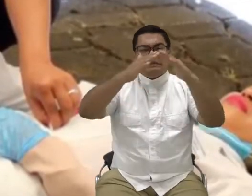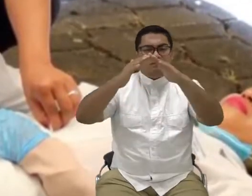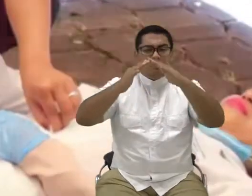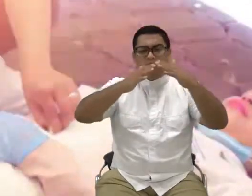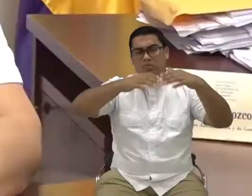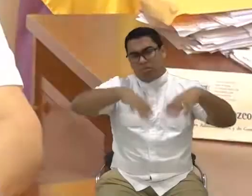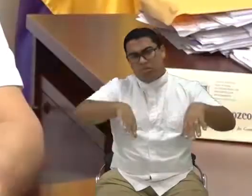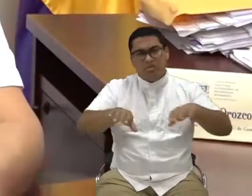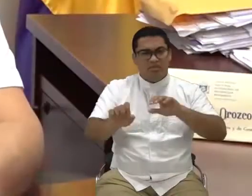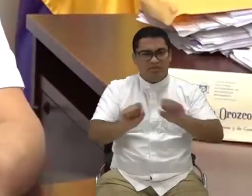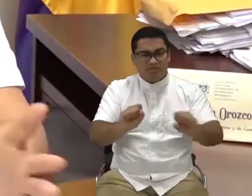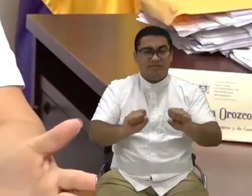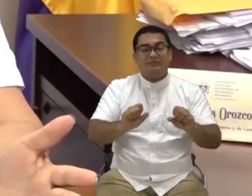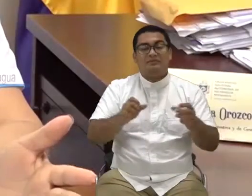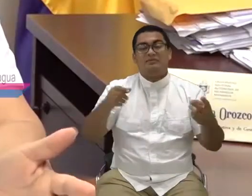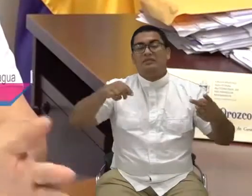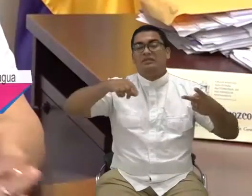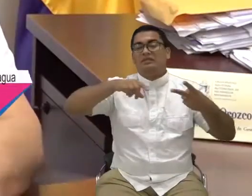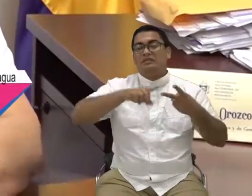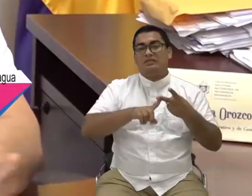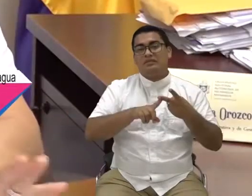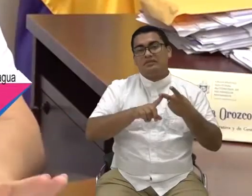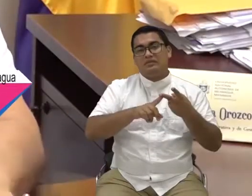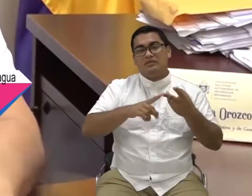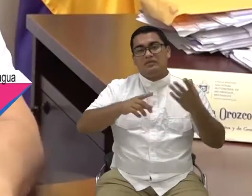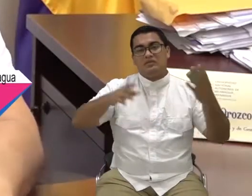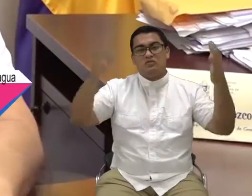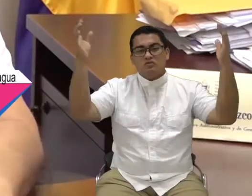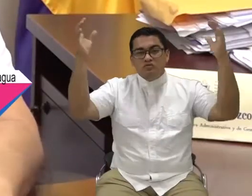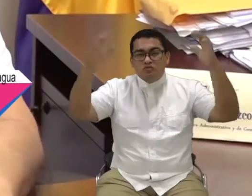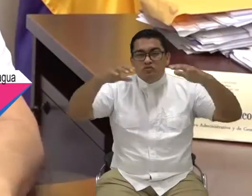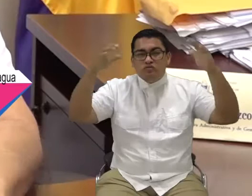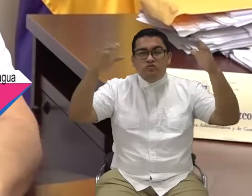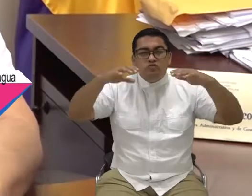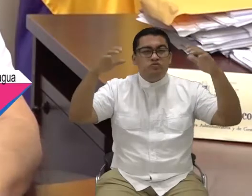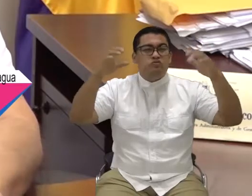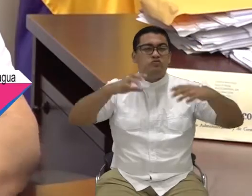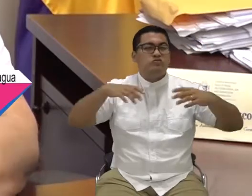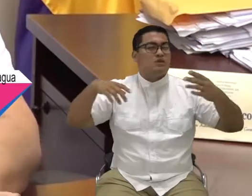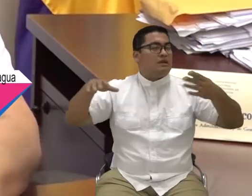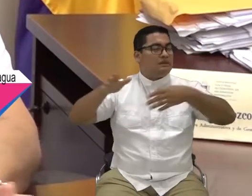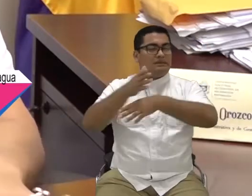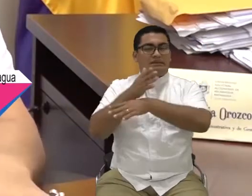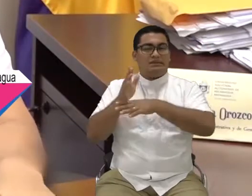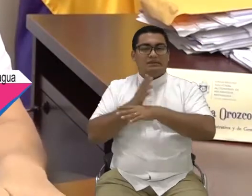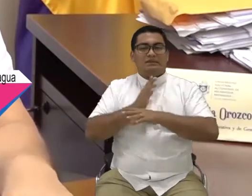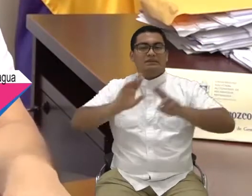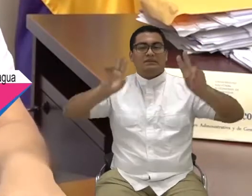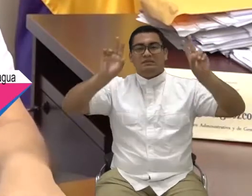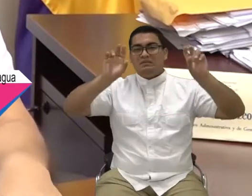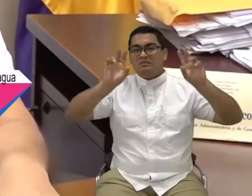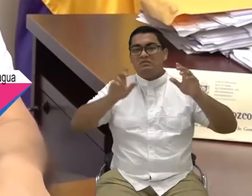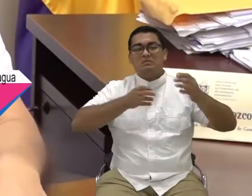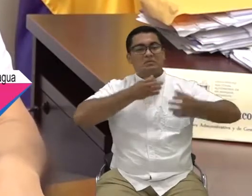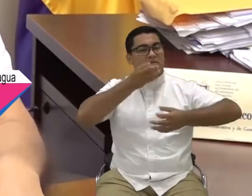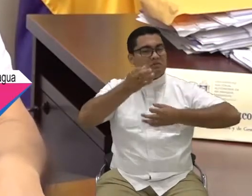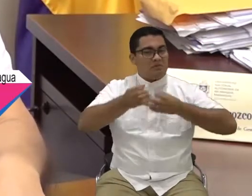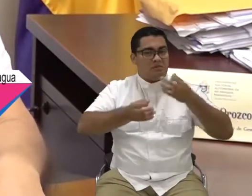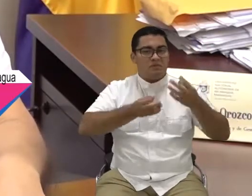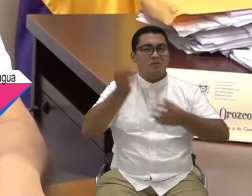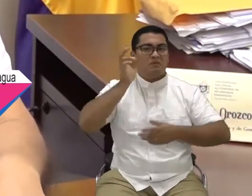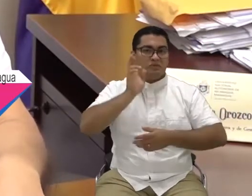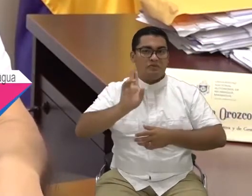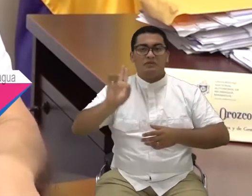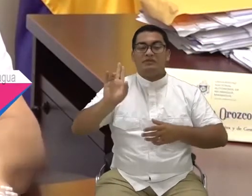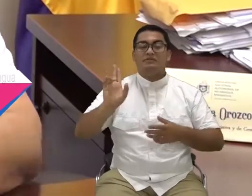naturales, pero también es un tema que hemos venido ampliando el riesgo a todos los procesos, ¿verdad?, que se desarrollan